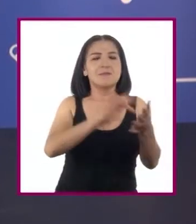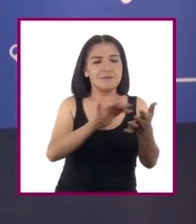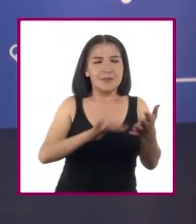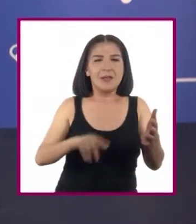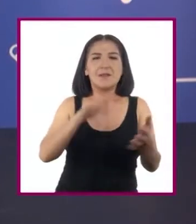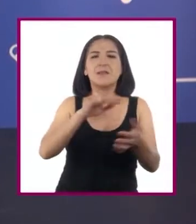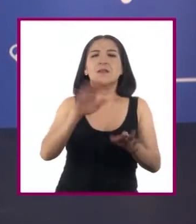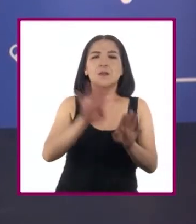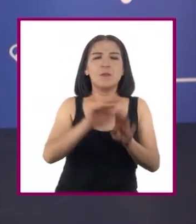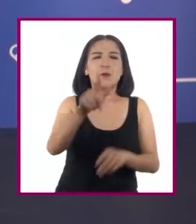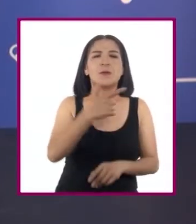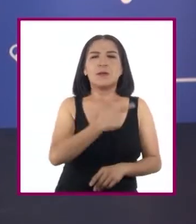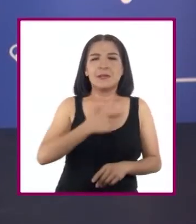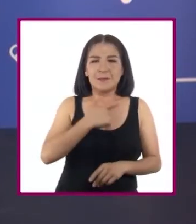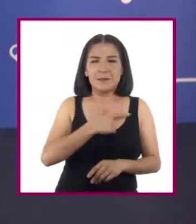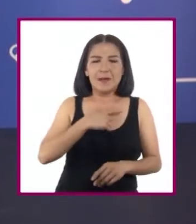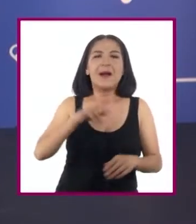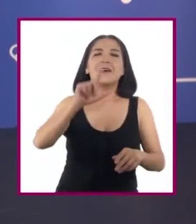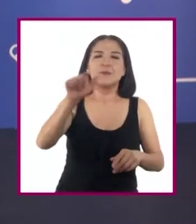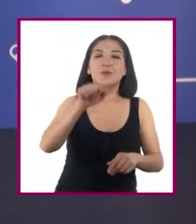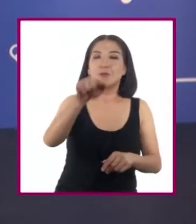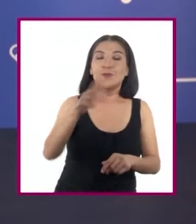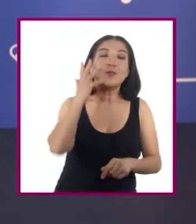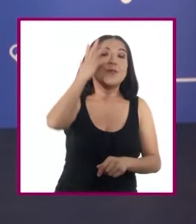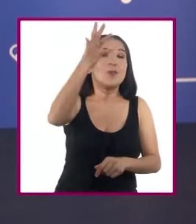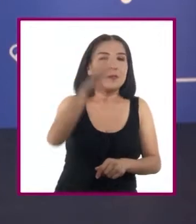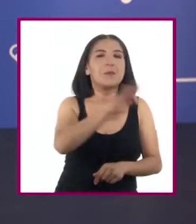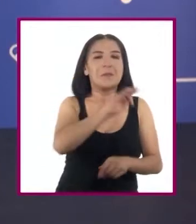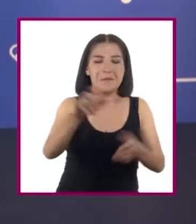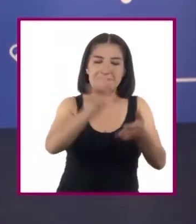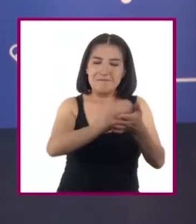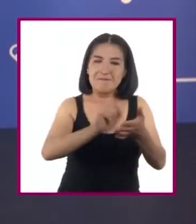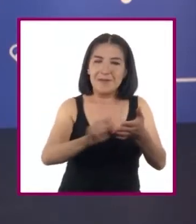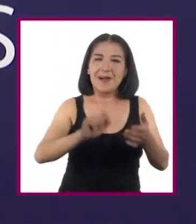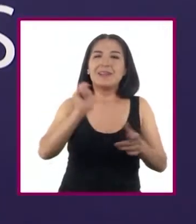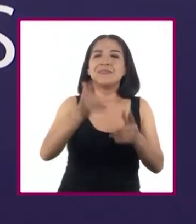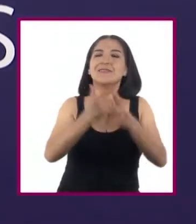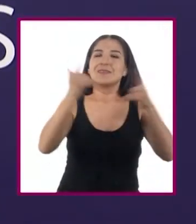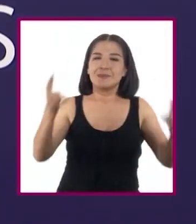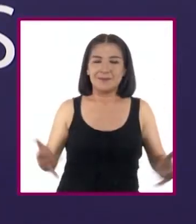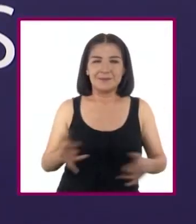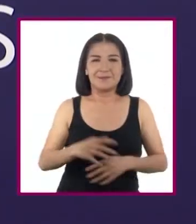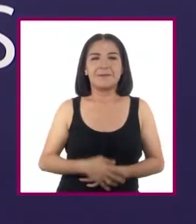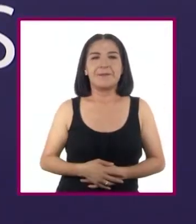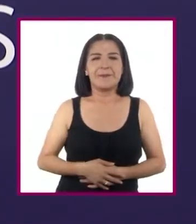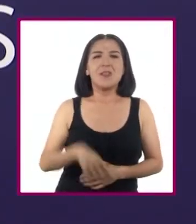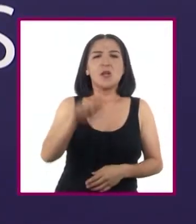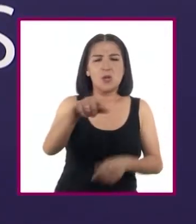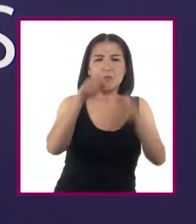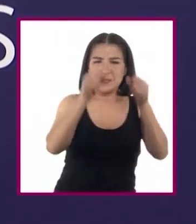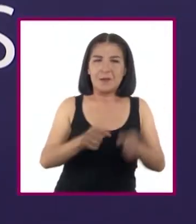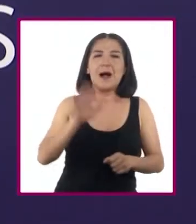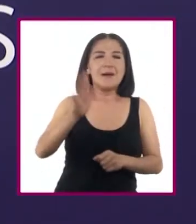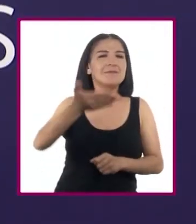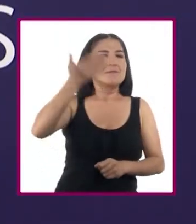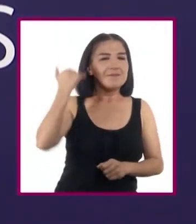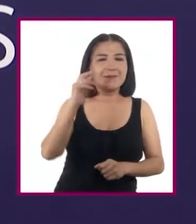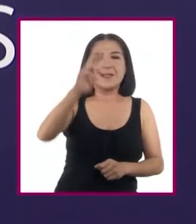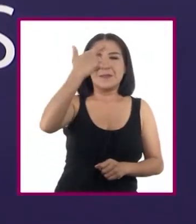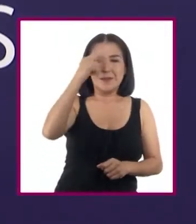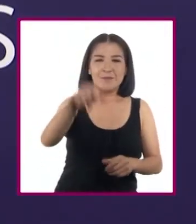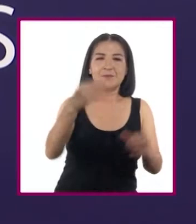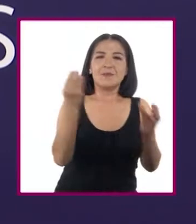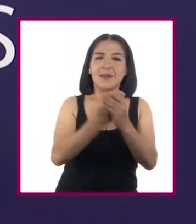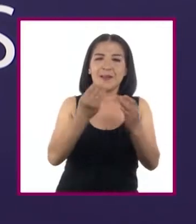no?, que más adelante puedan escribir historias con ambientes bien definidos. Como seguramente recuerdan, en la clase